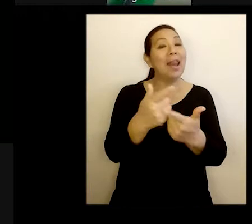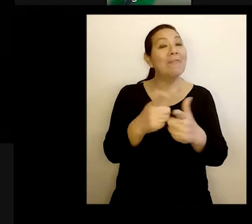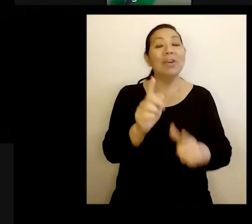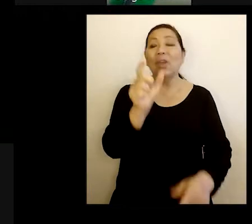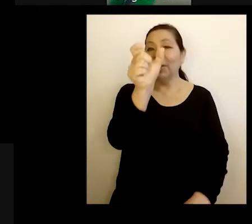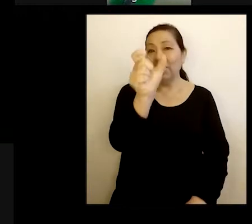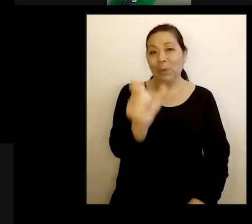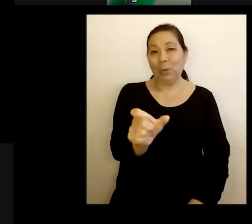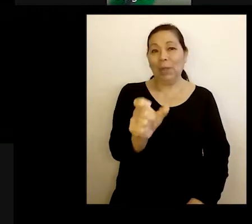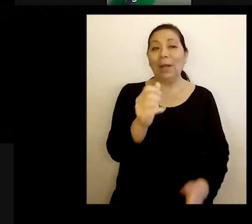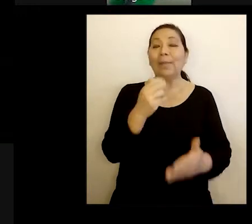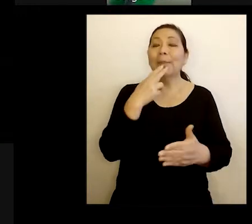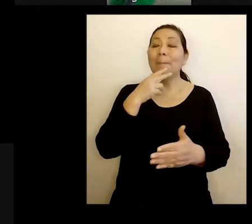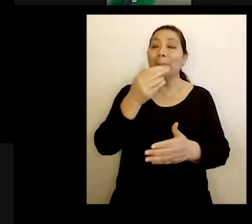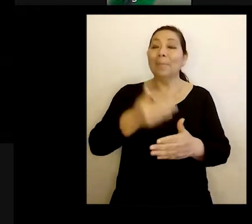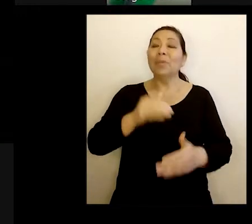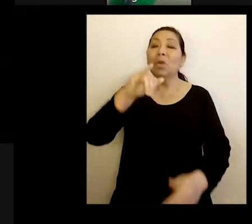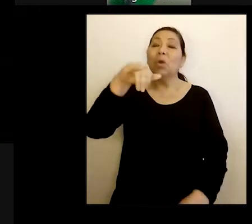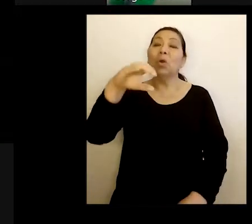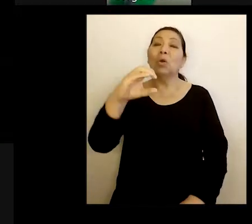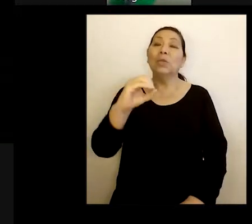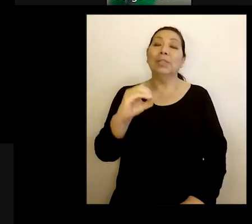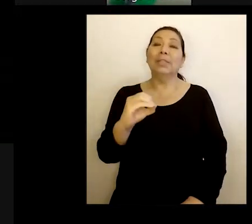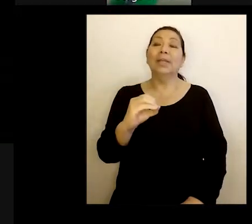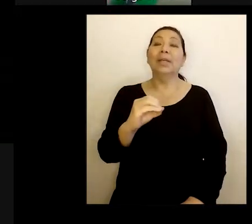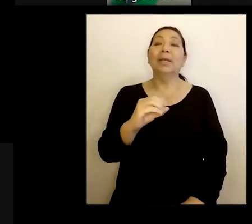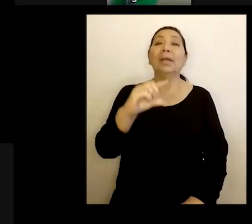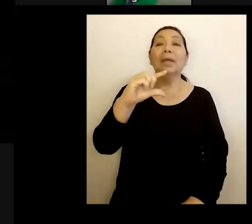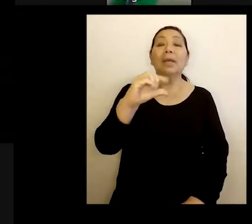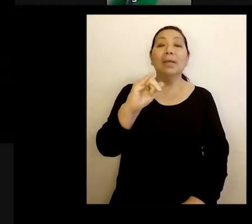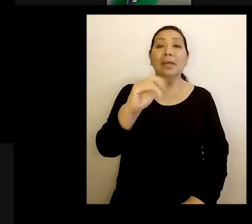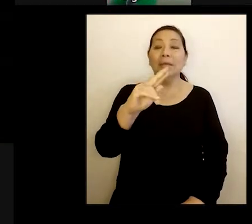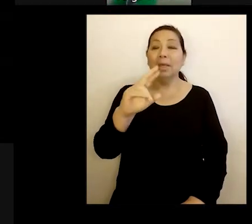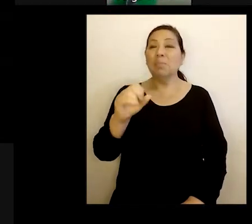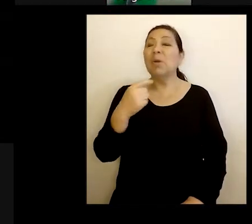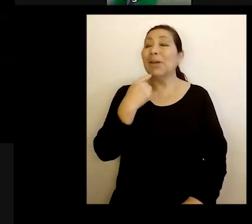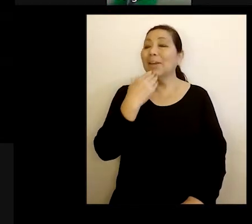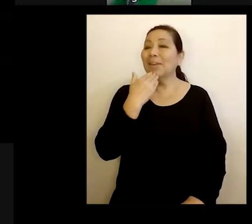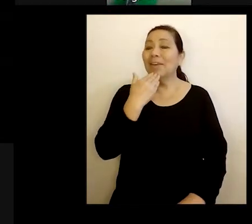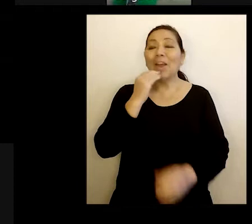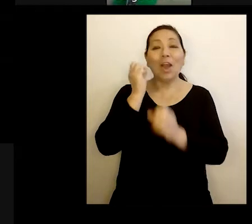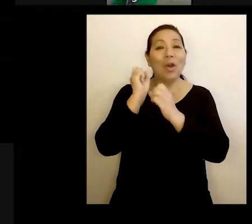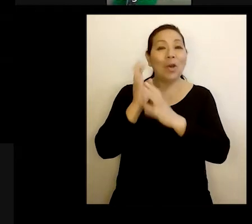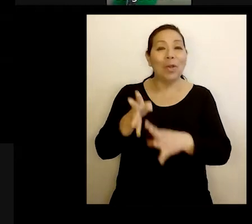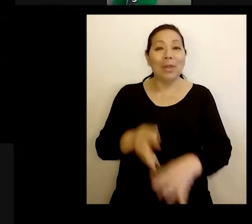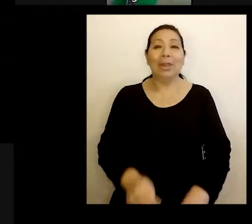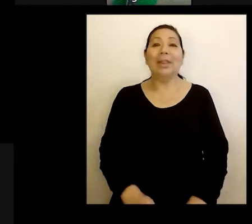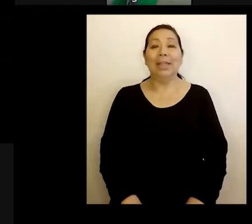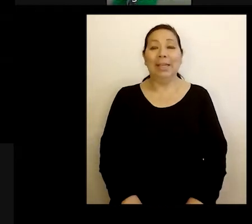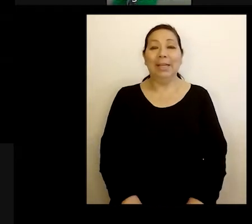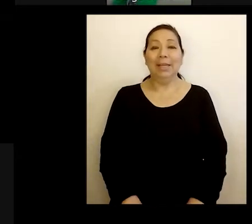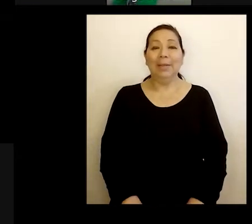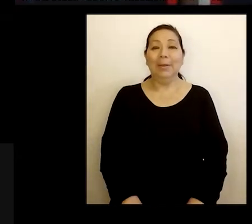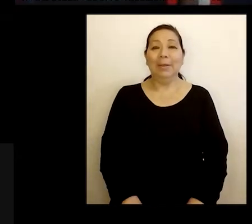individual de mi patrocinado José Guillermo Gil Quispe, quien ha sido condenado